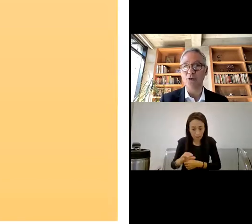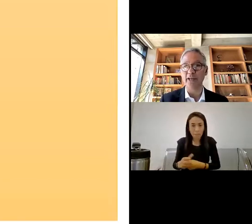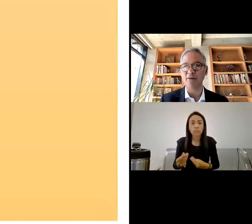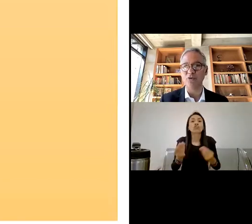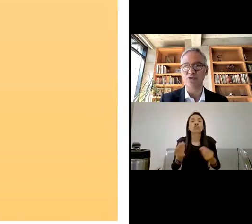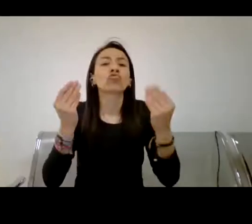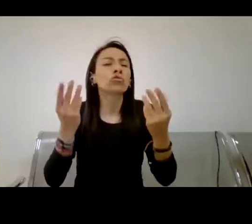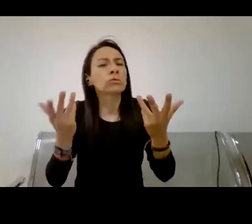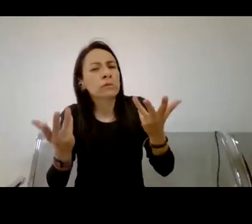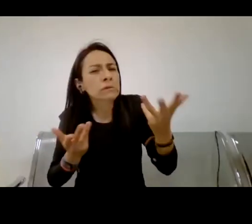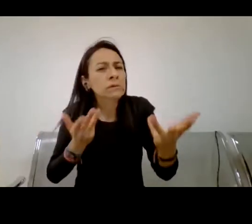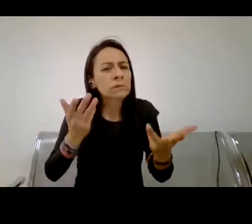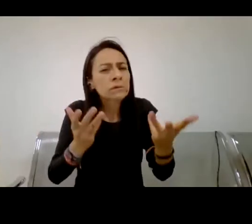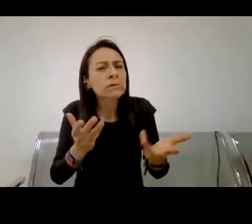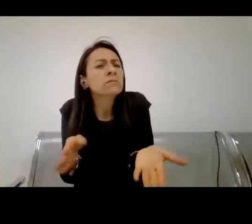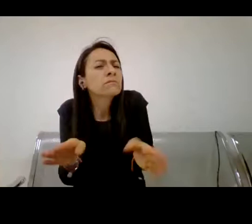cómo podríamos